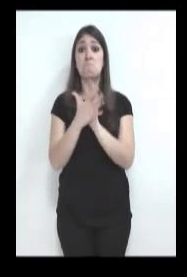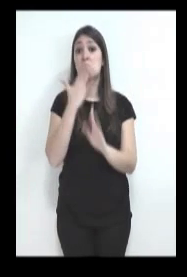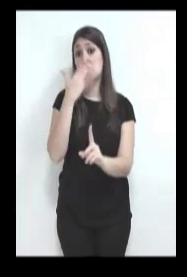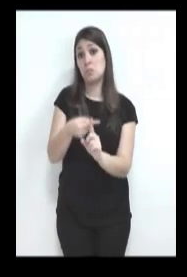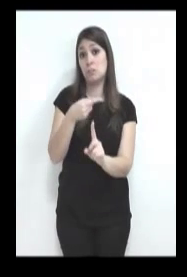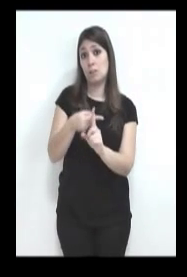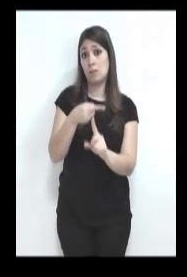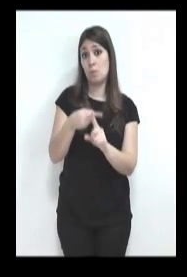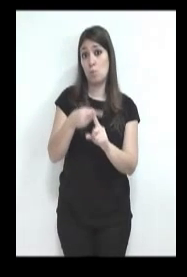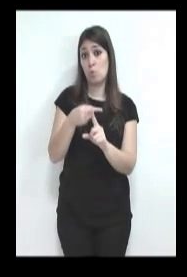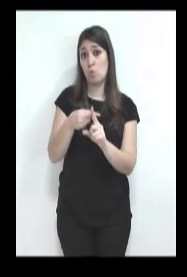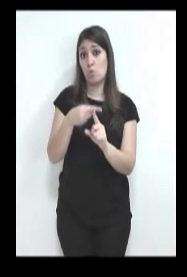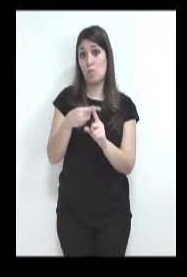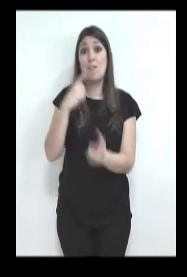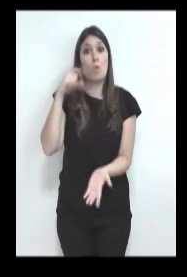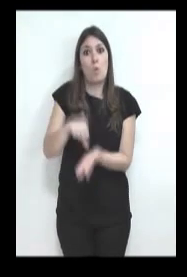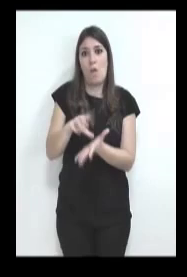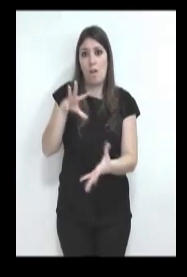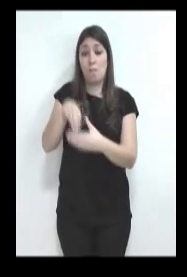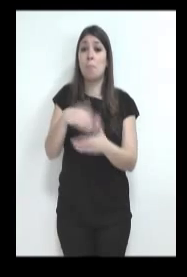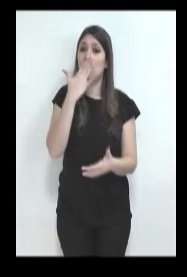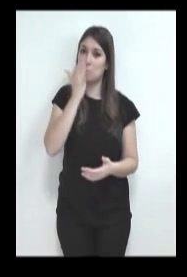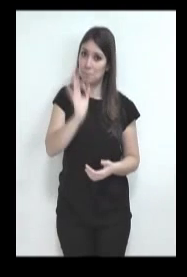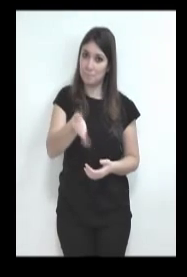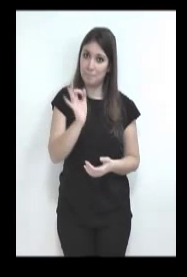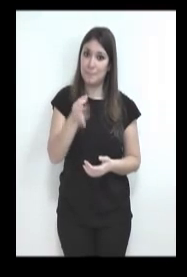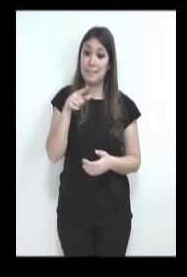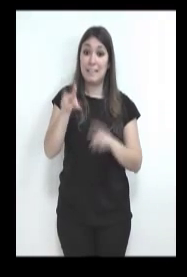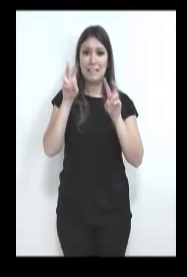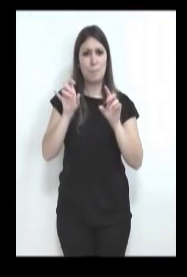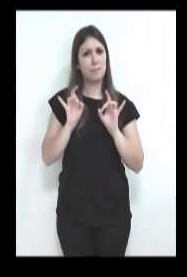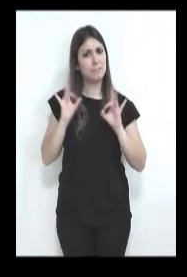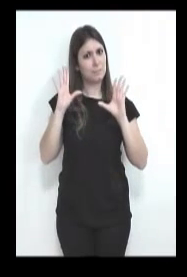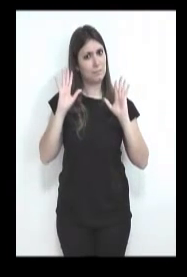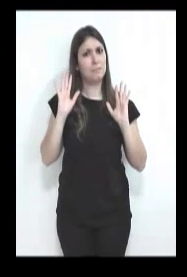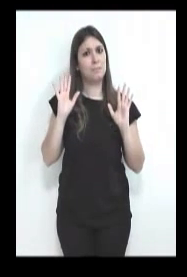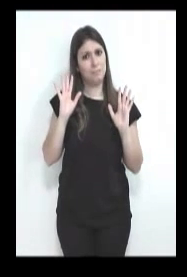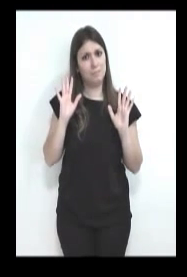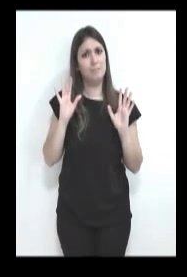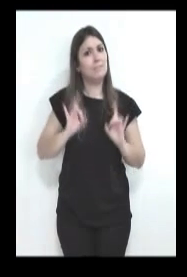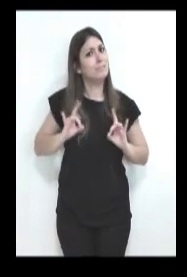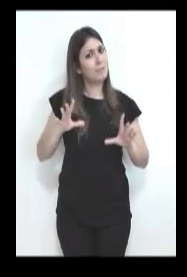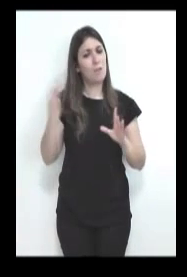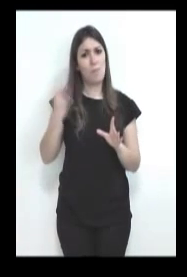positivas dentro de la ciudad. Pero sí que es cierto, bueno, que esto es un tema muy delicado y que tiene que apelarse siempre